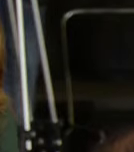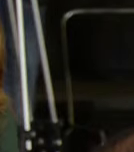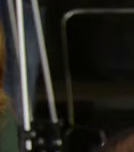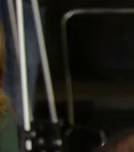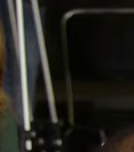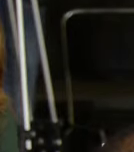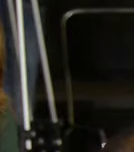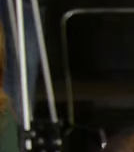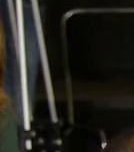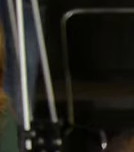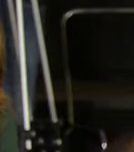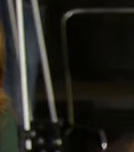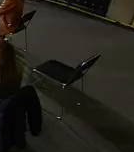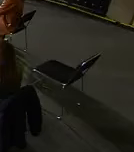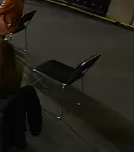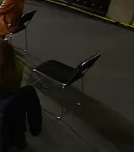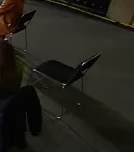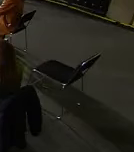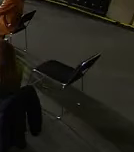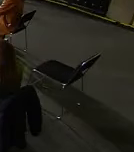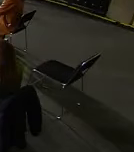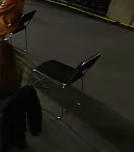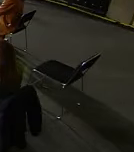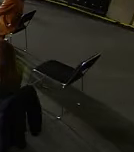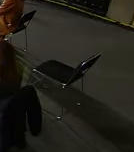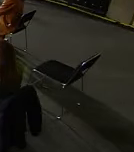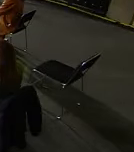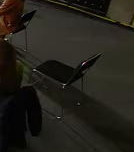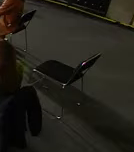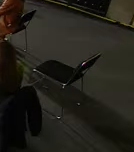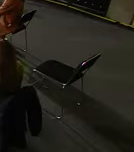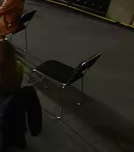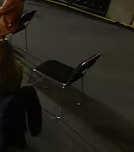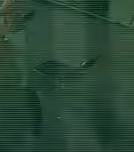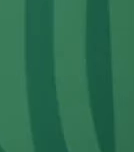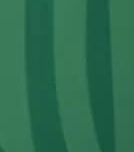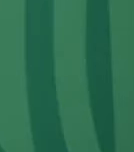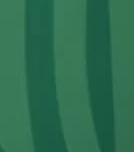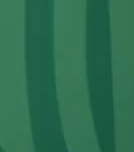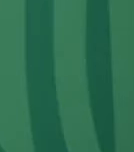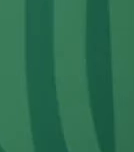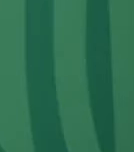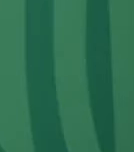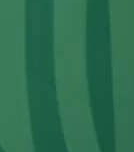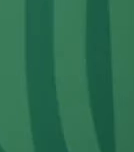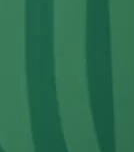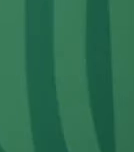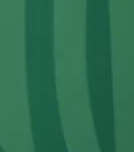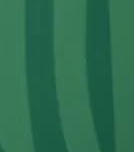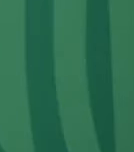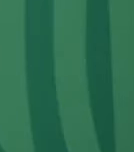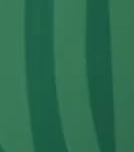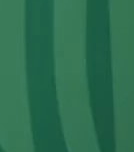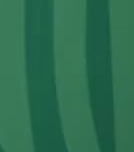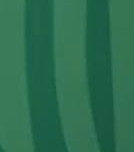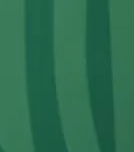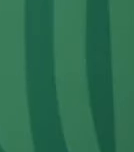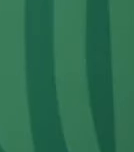educación pública y la privada, presidente? Pues vamos a seguir insistiendo de que